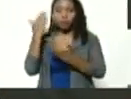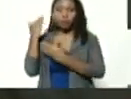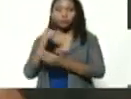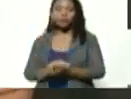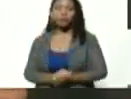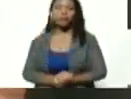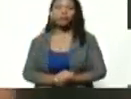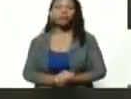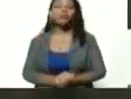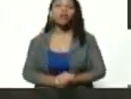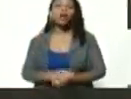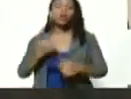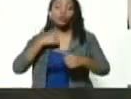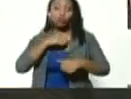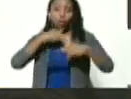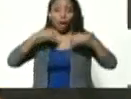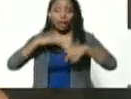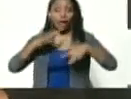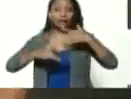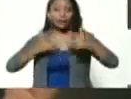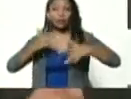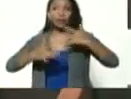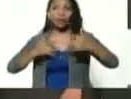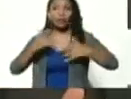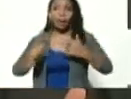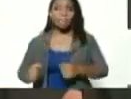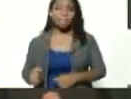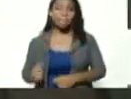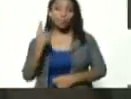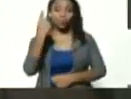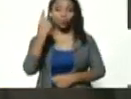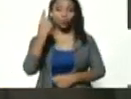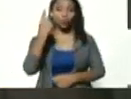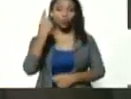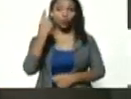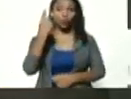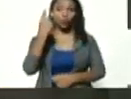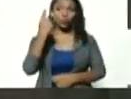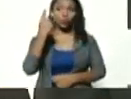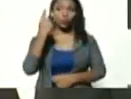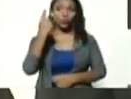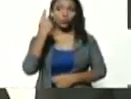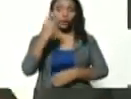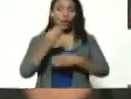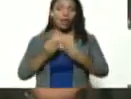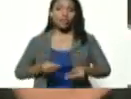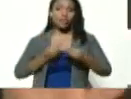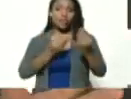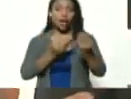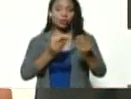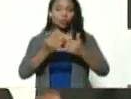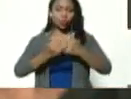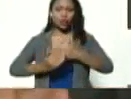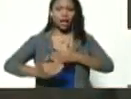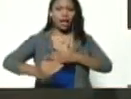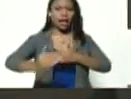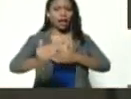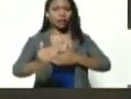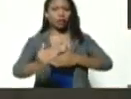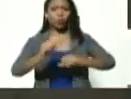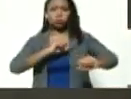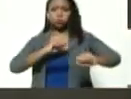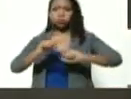acá en esta actividad que es la primera que da en su largo